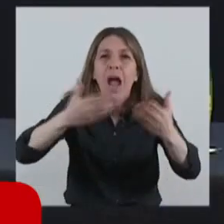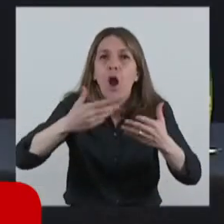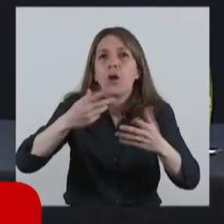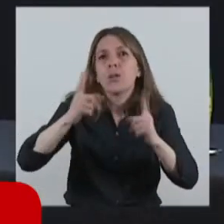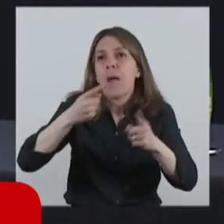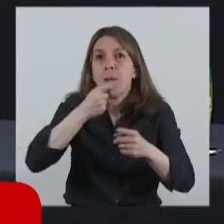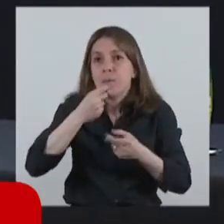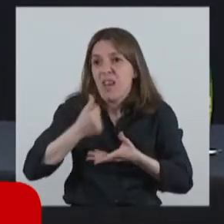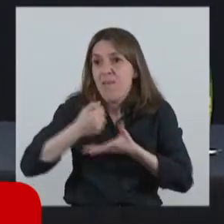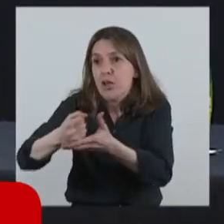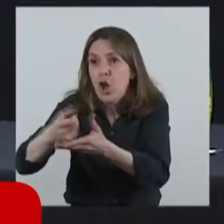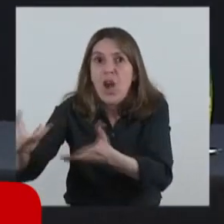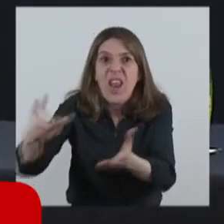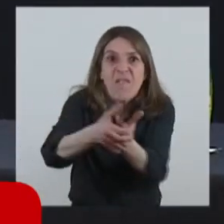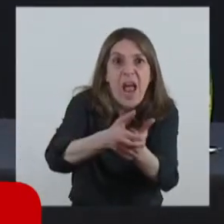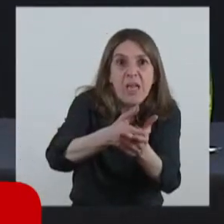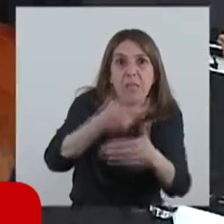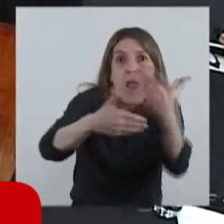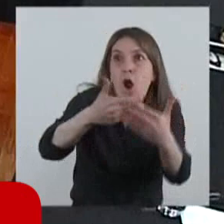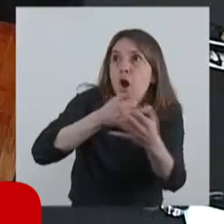inversión, tanto nacional como extranjera.